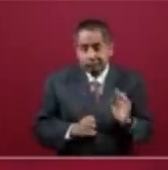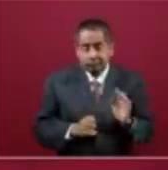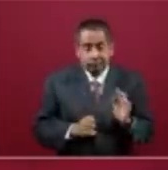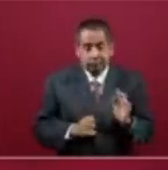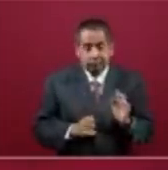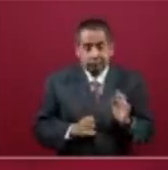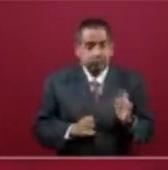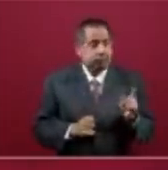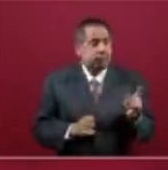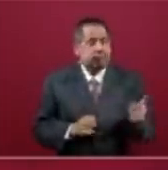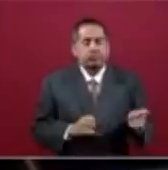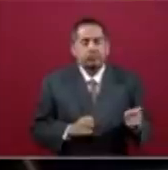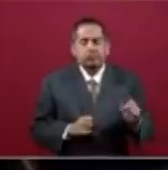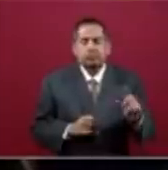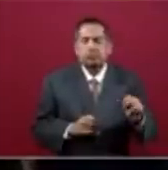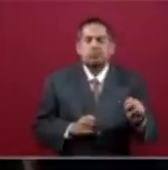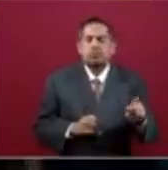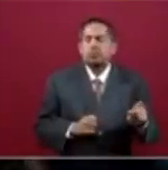para